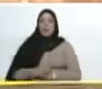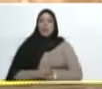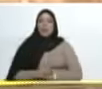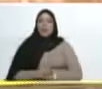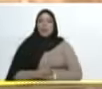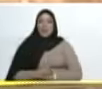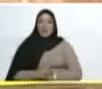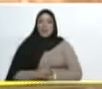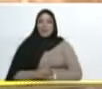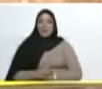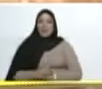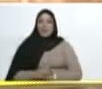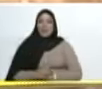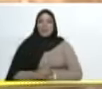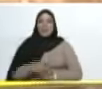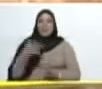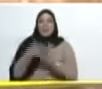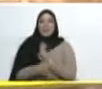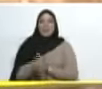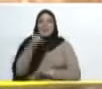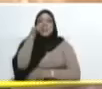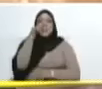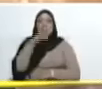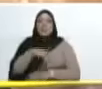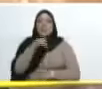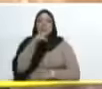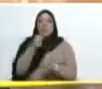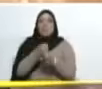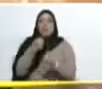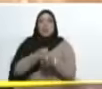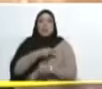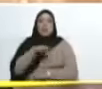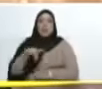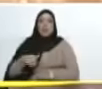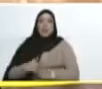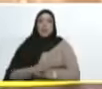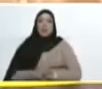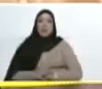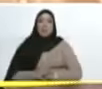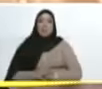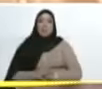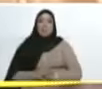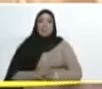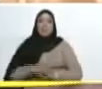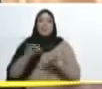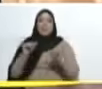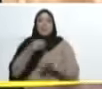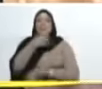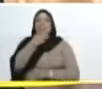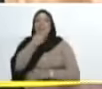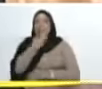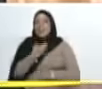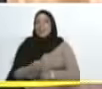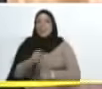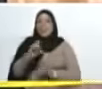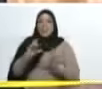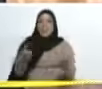nosotros de manera temprana, en el mismo mes de diciembre, apenas